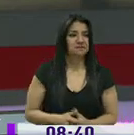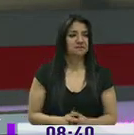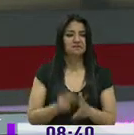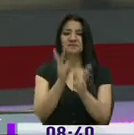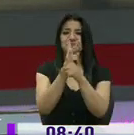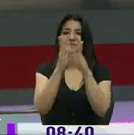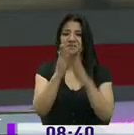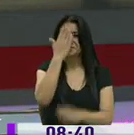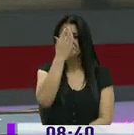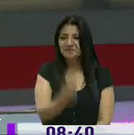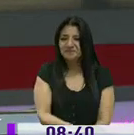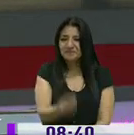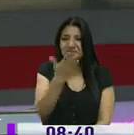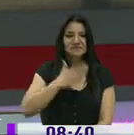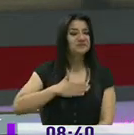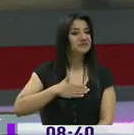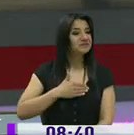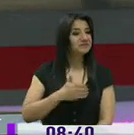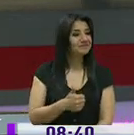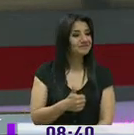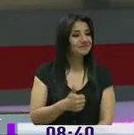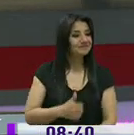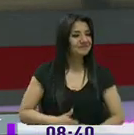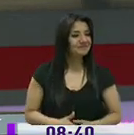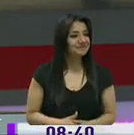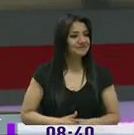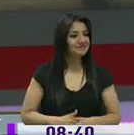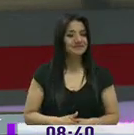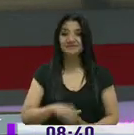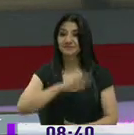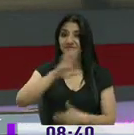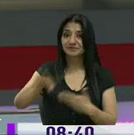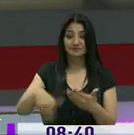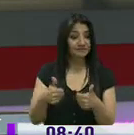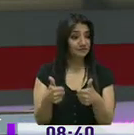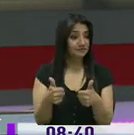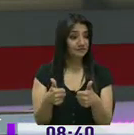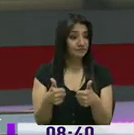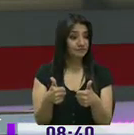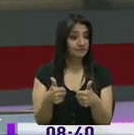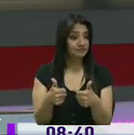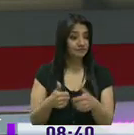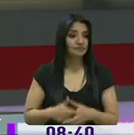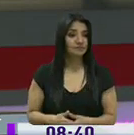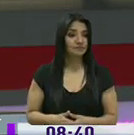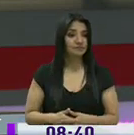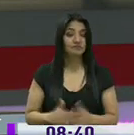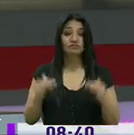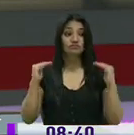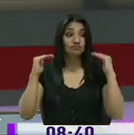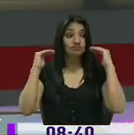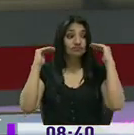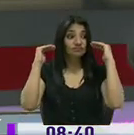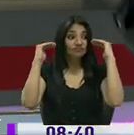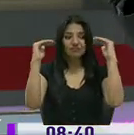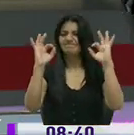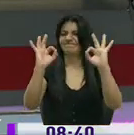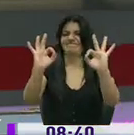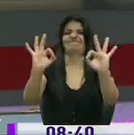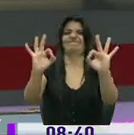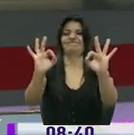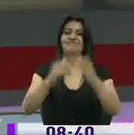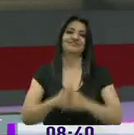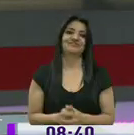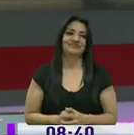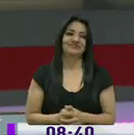nada buenos días cómo estamos estamos bien reinando me parece